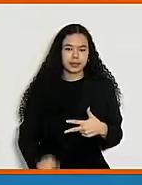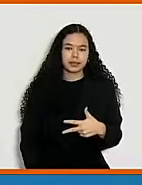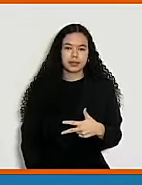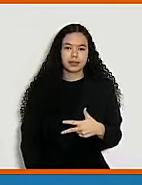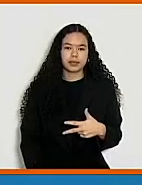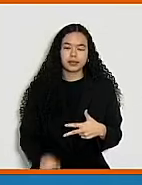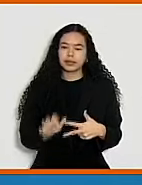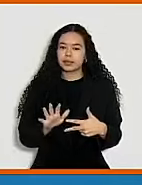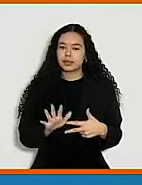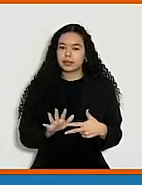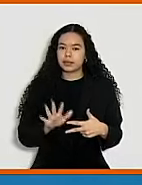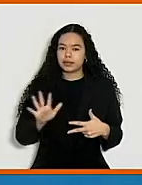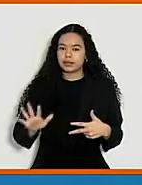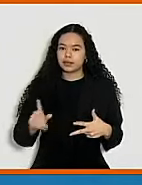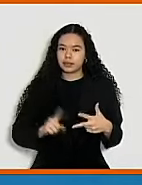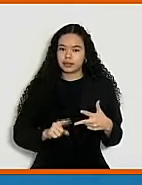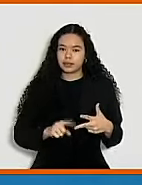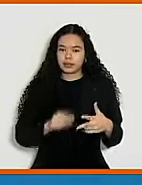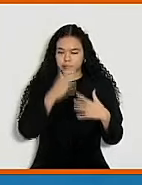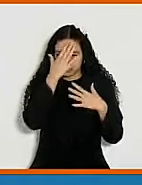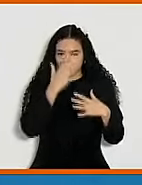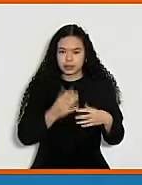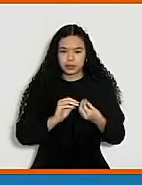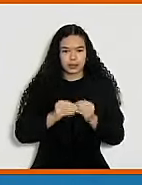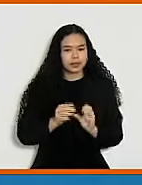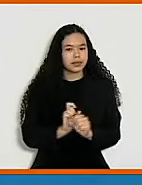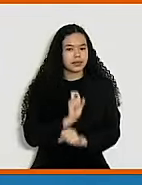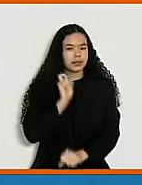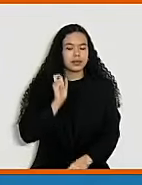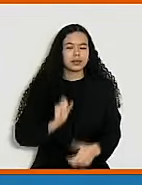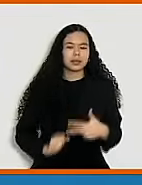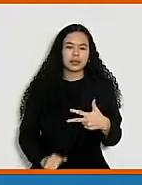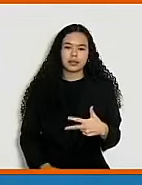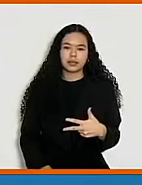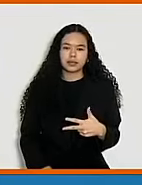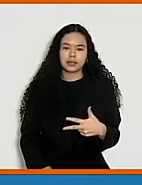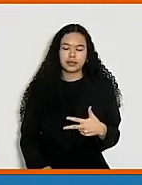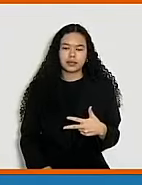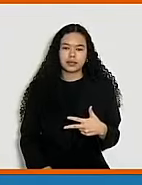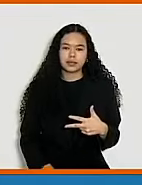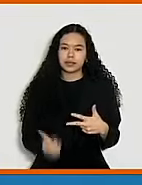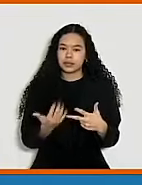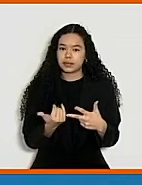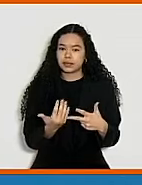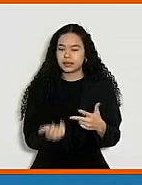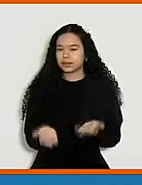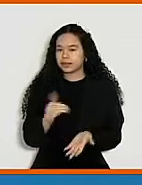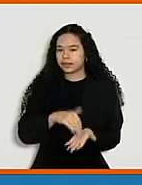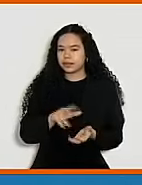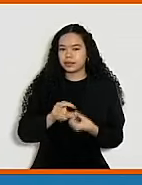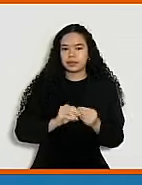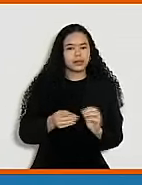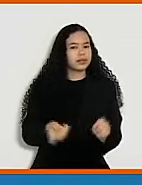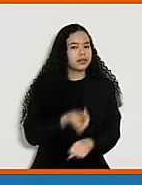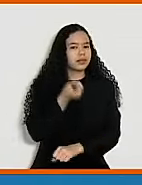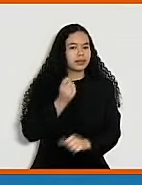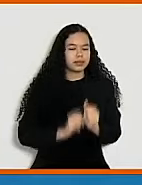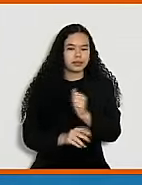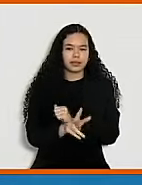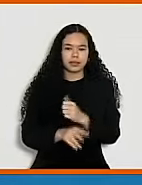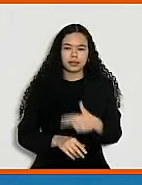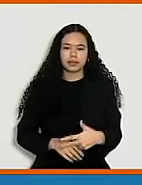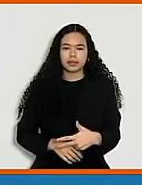El 55, tercer y decisivo número seleccionado. Este es el 15, con gusto te repito los números ganadores para Pega